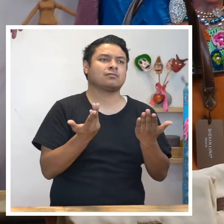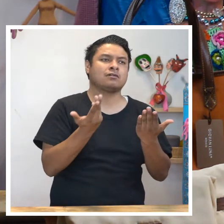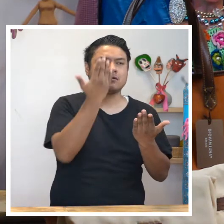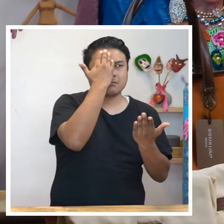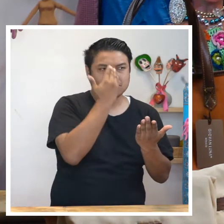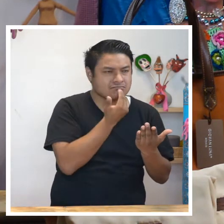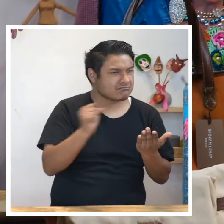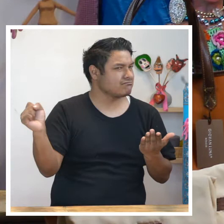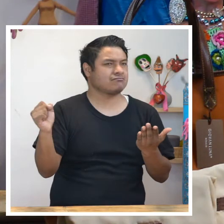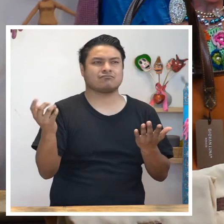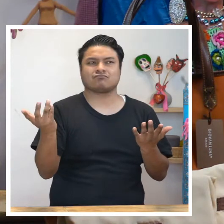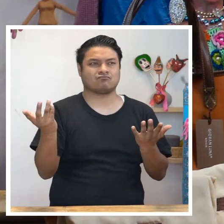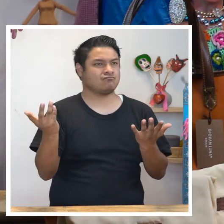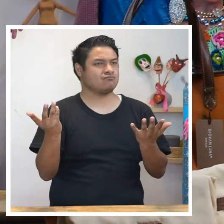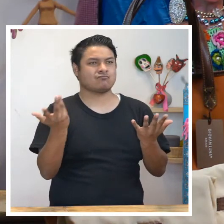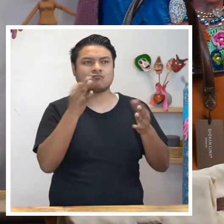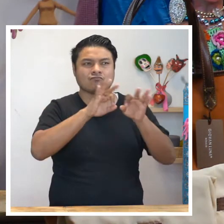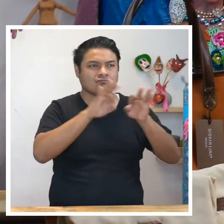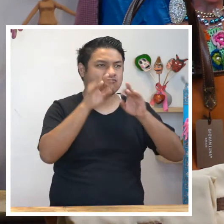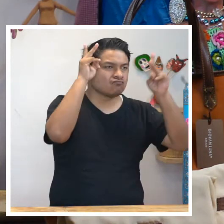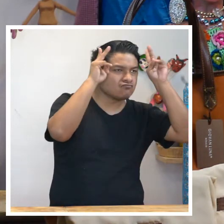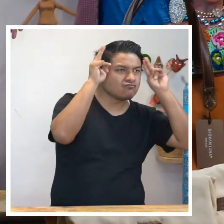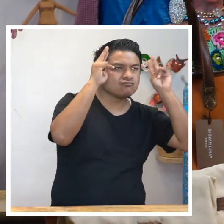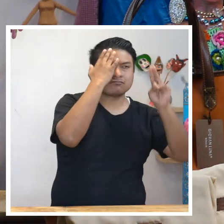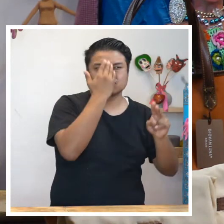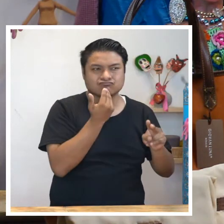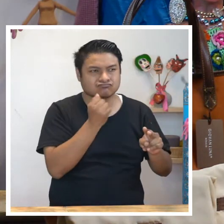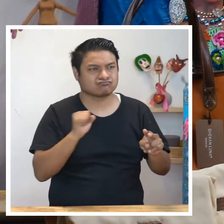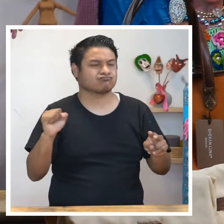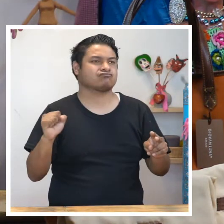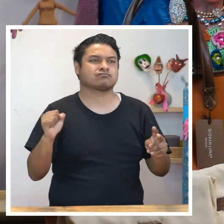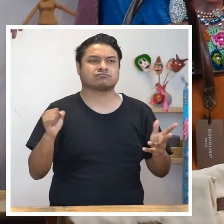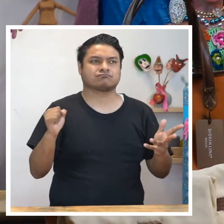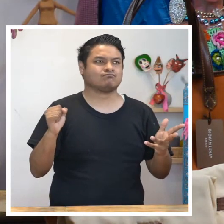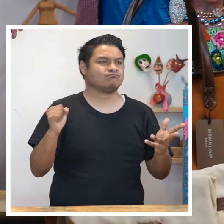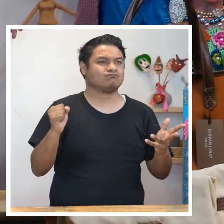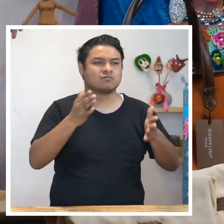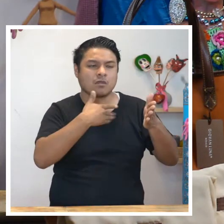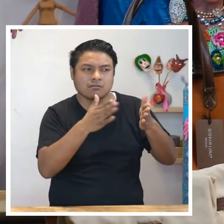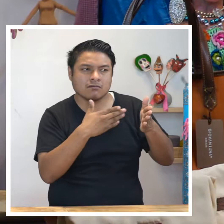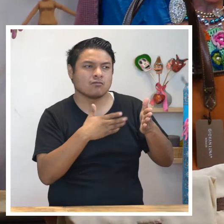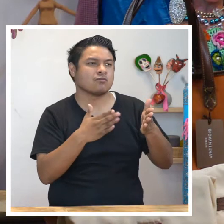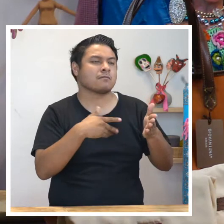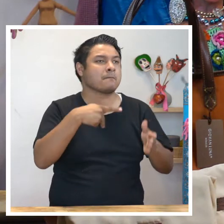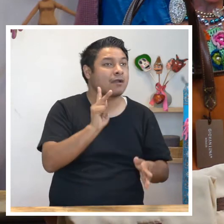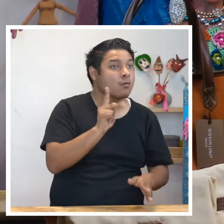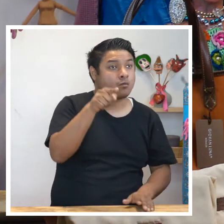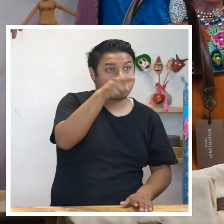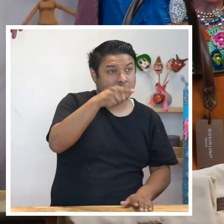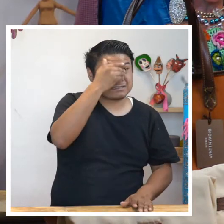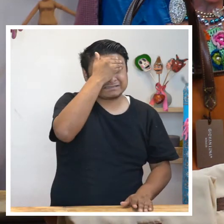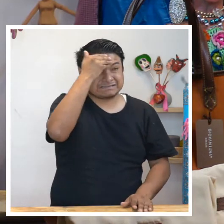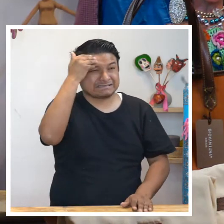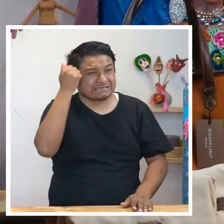pasé por muchos baches que siempre que iba subiendo, la educación financiera